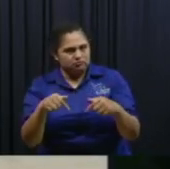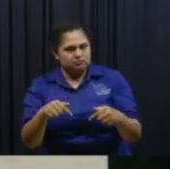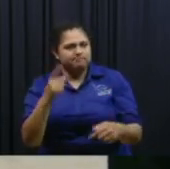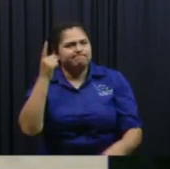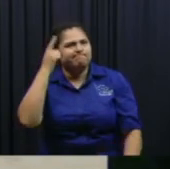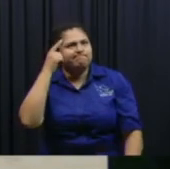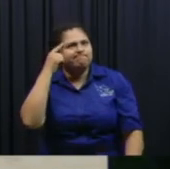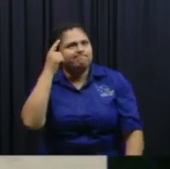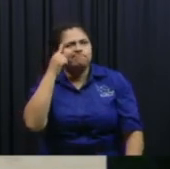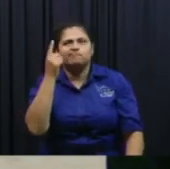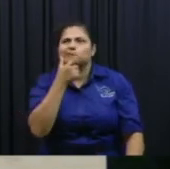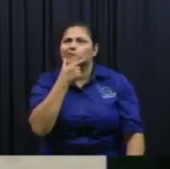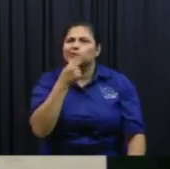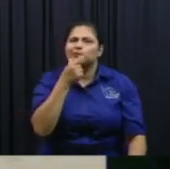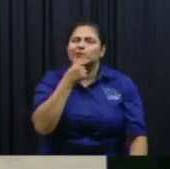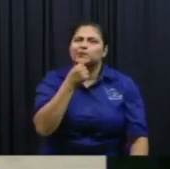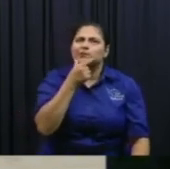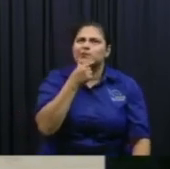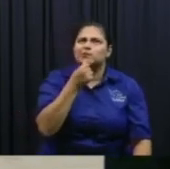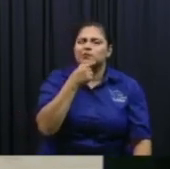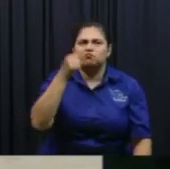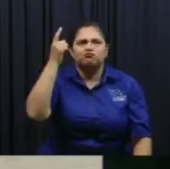piense piense neutrón